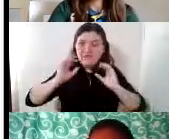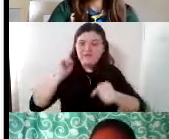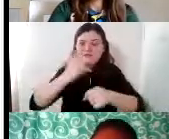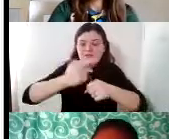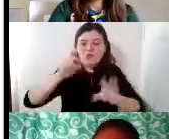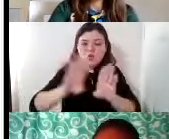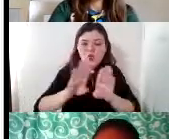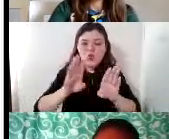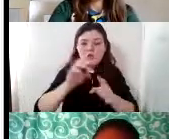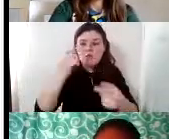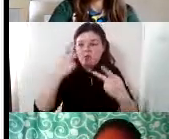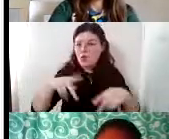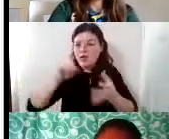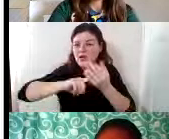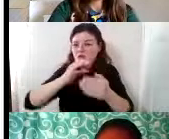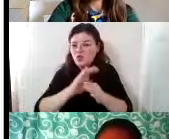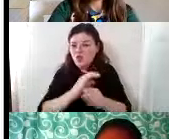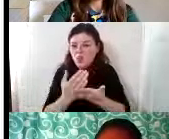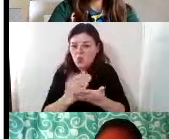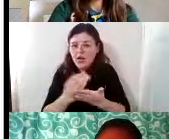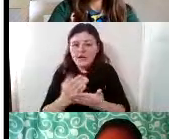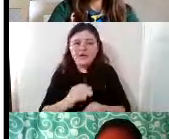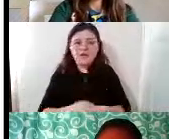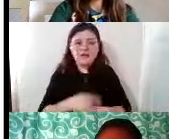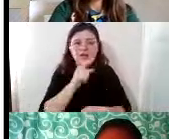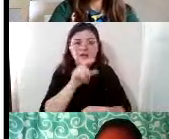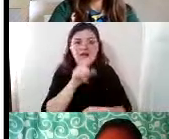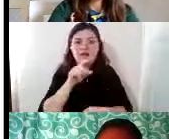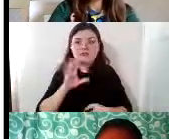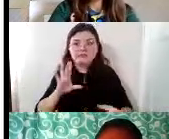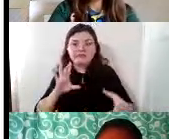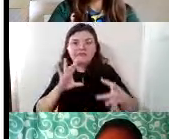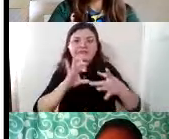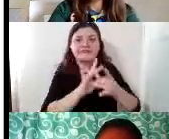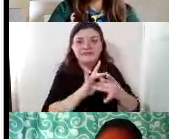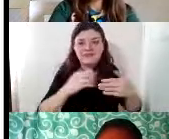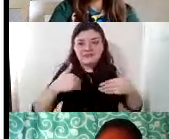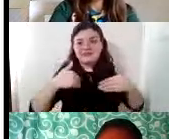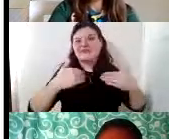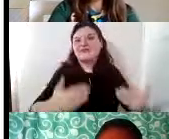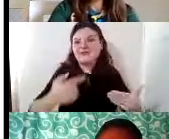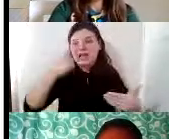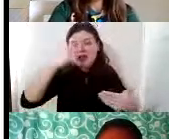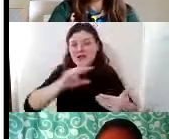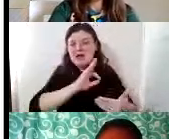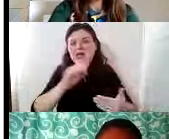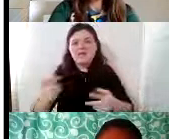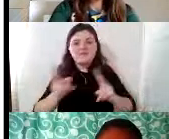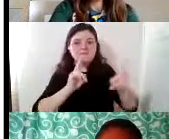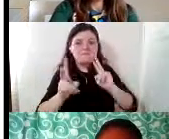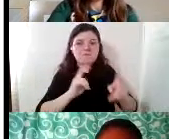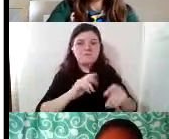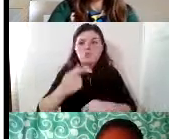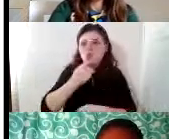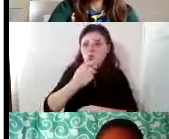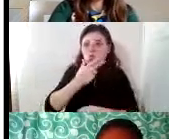que existen en estas historias. Genera vínculos de confianza, el poder invitarles o el poder compartir espacios de lectura con nuestras niñas,